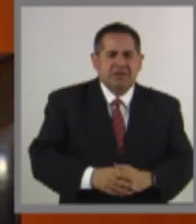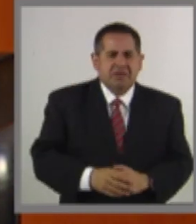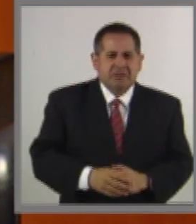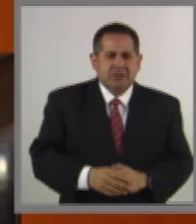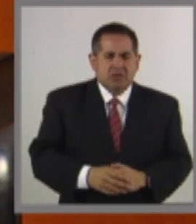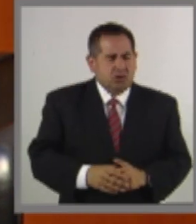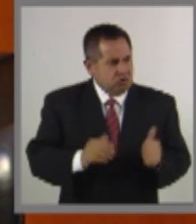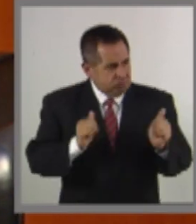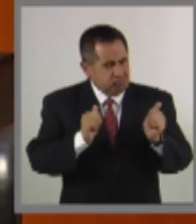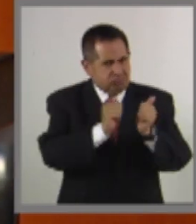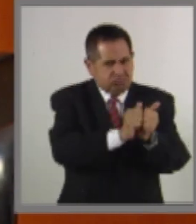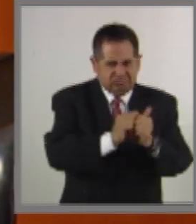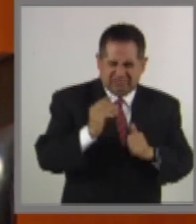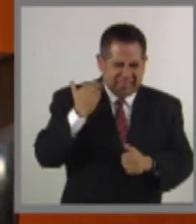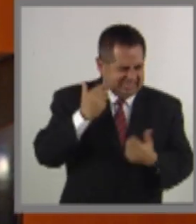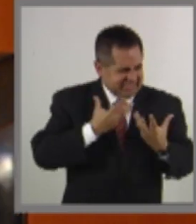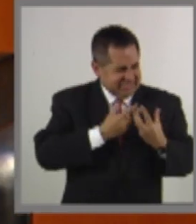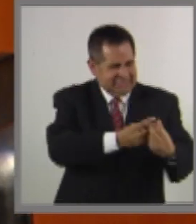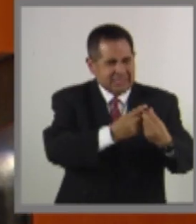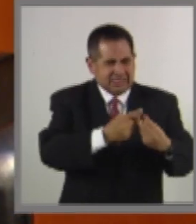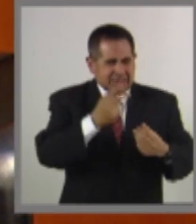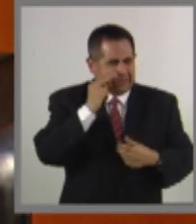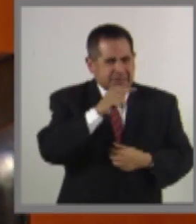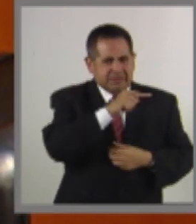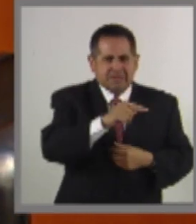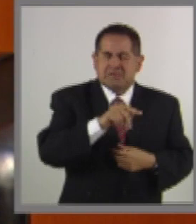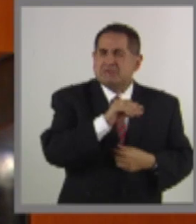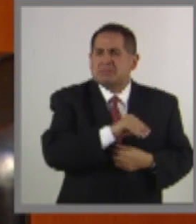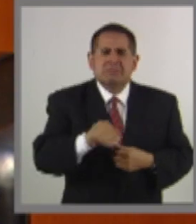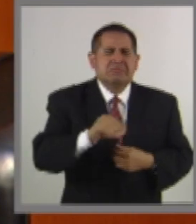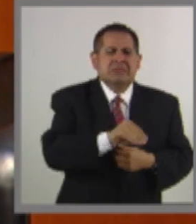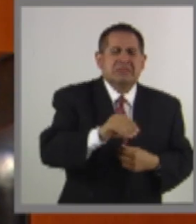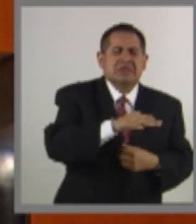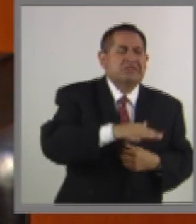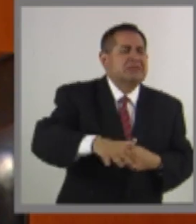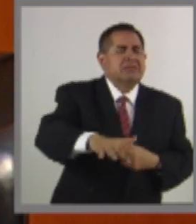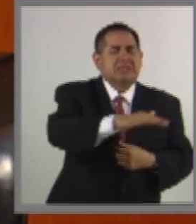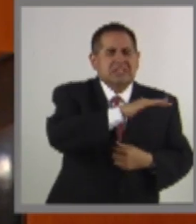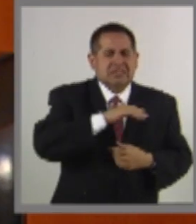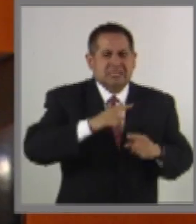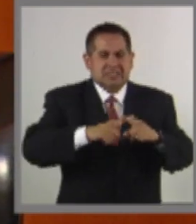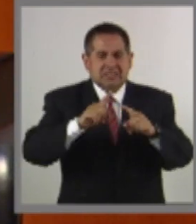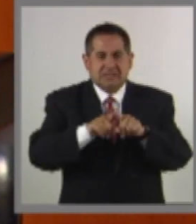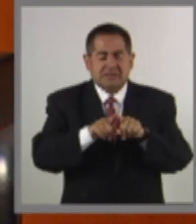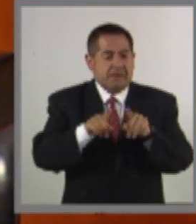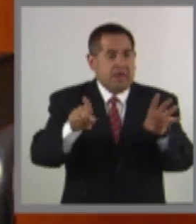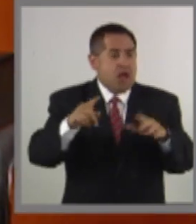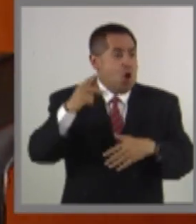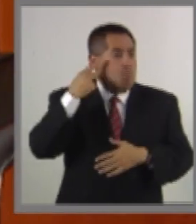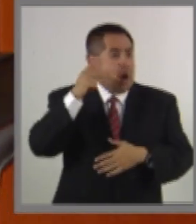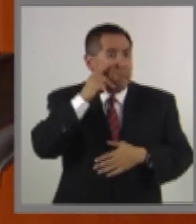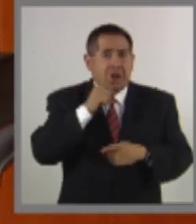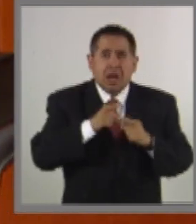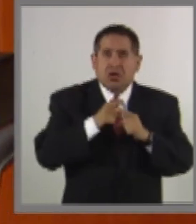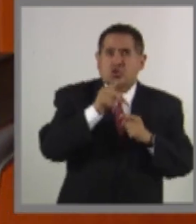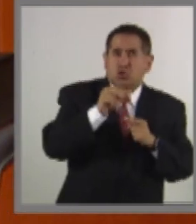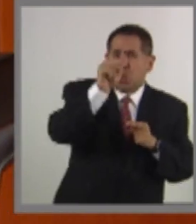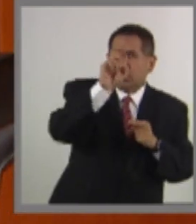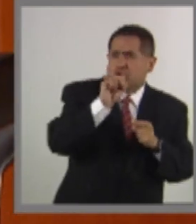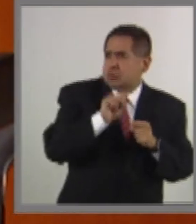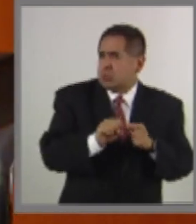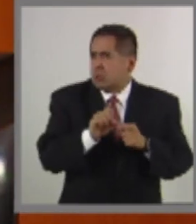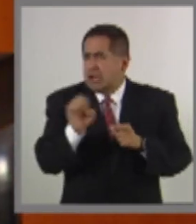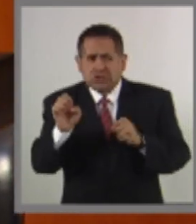Lo acompañamos hace unos días en un recorrido en todas las direcciones del estado, norte, sur.